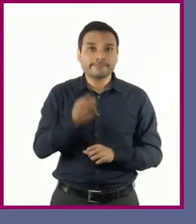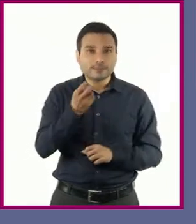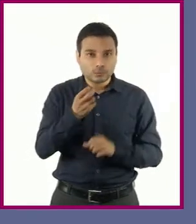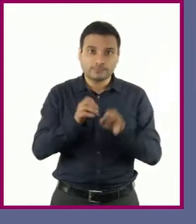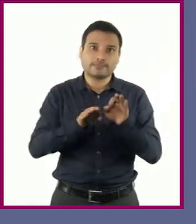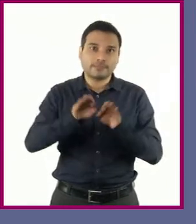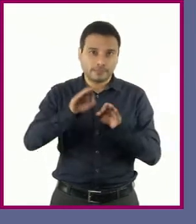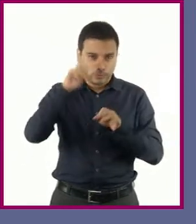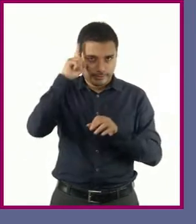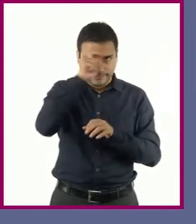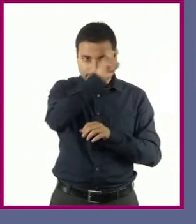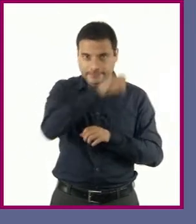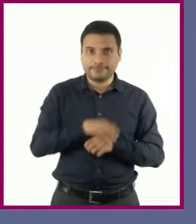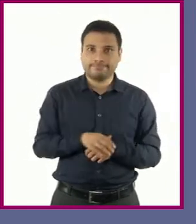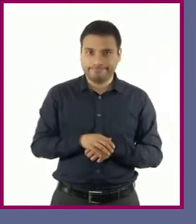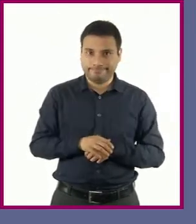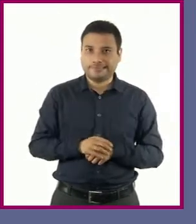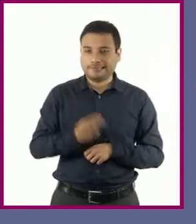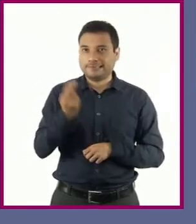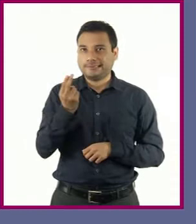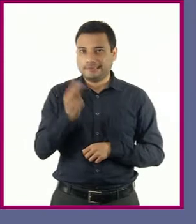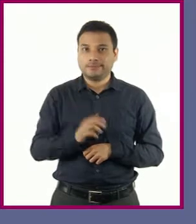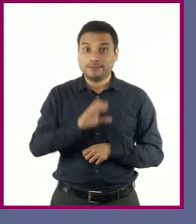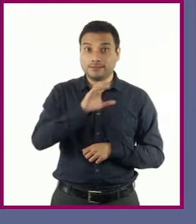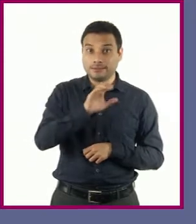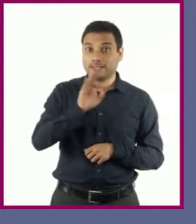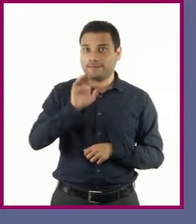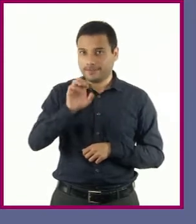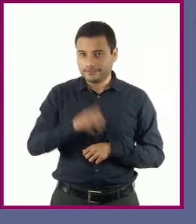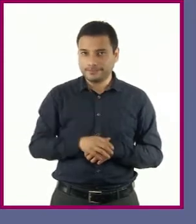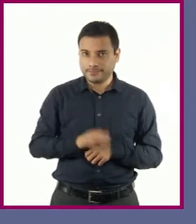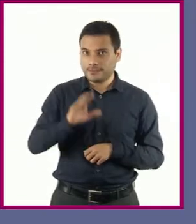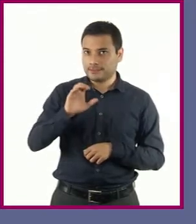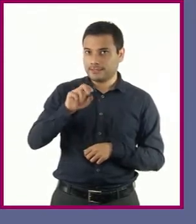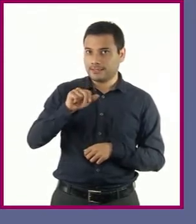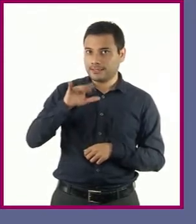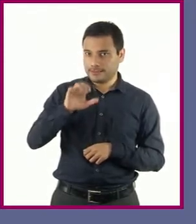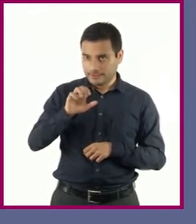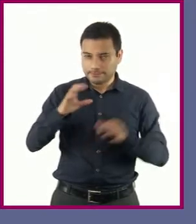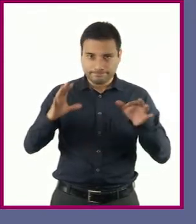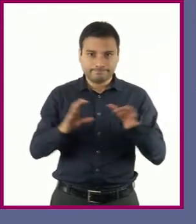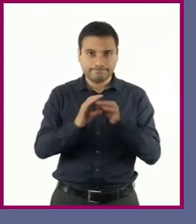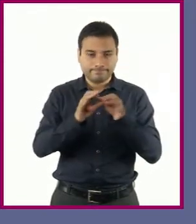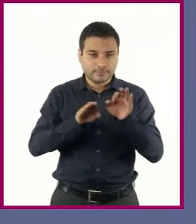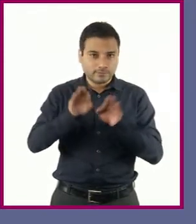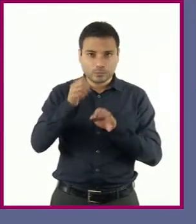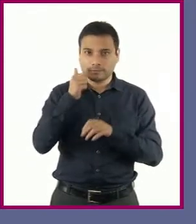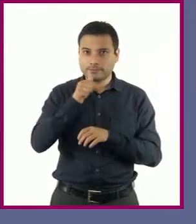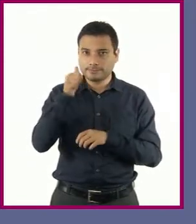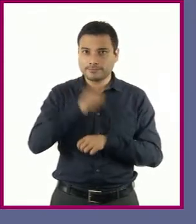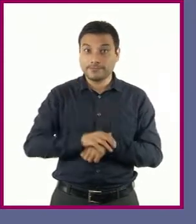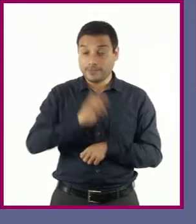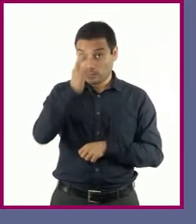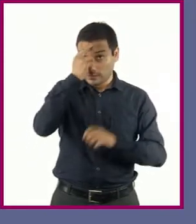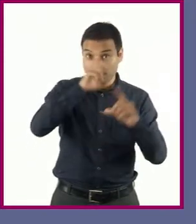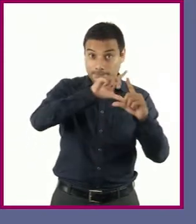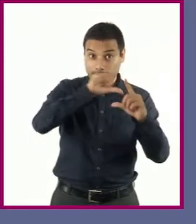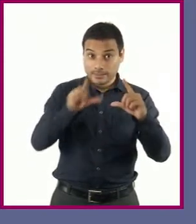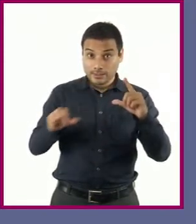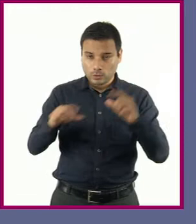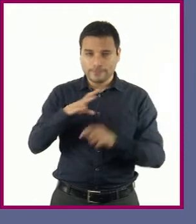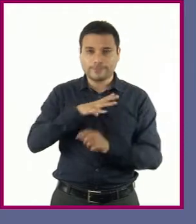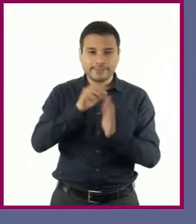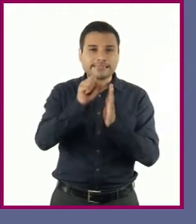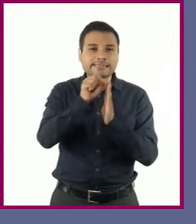compleja que requiere de la operación permanente de la CFE en coordinación con el CENACE. Para ello, se debe considerar que México cuenta con un